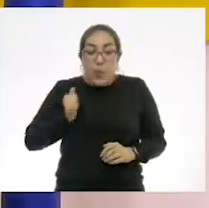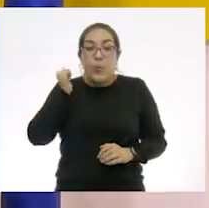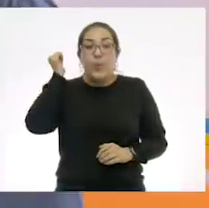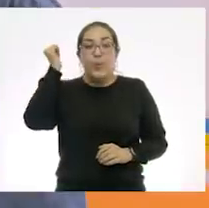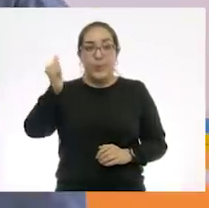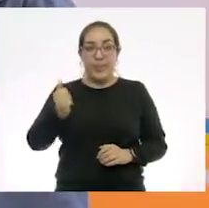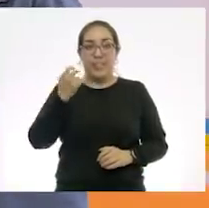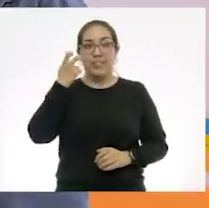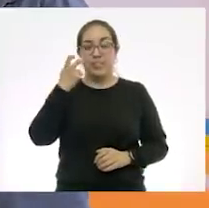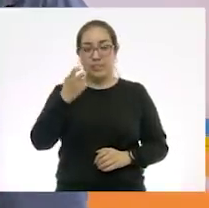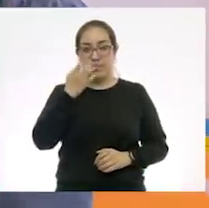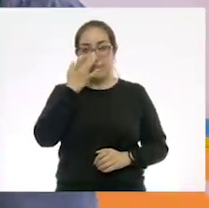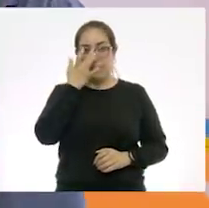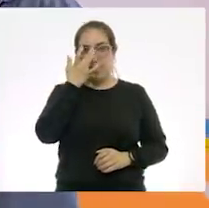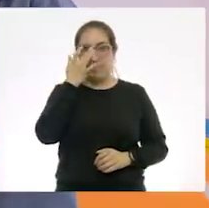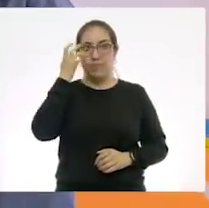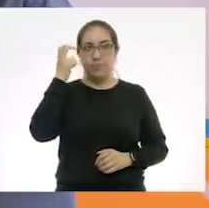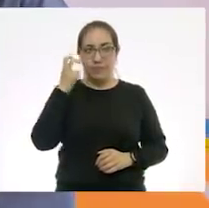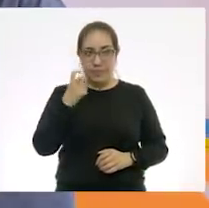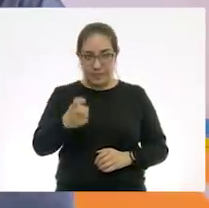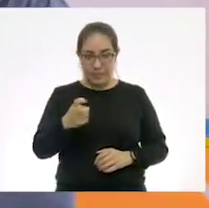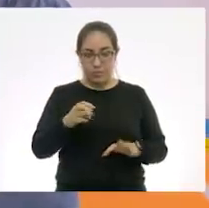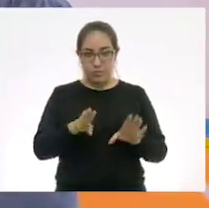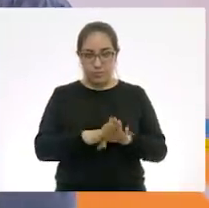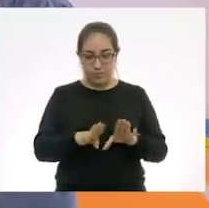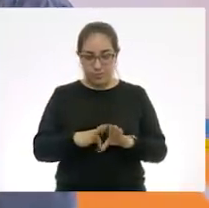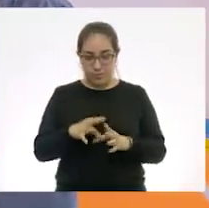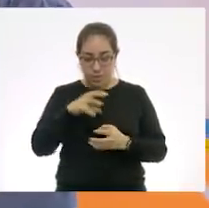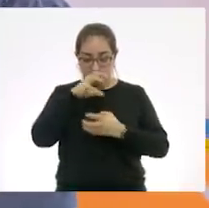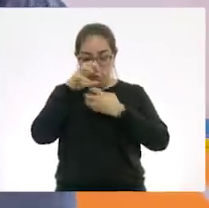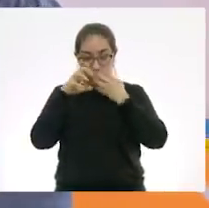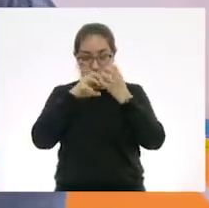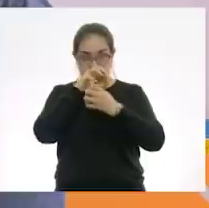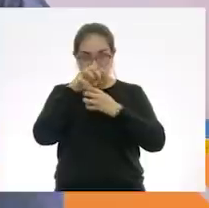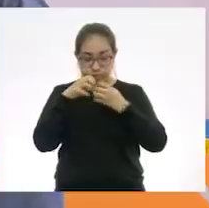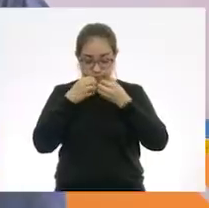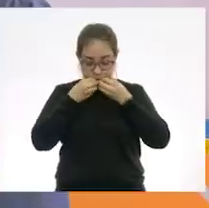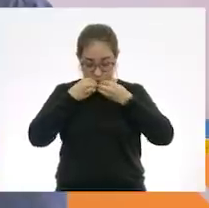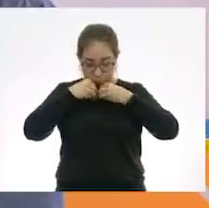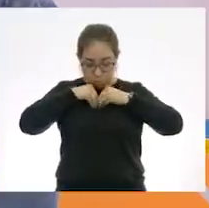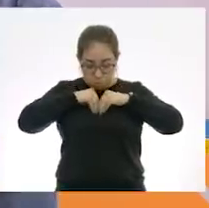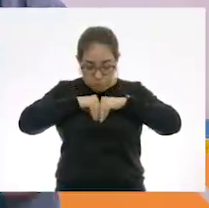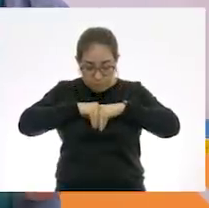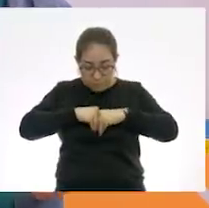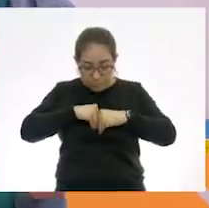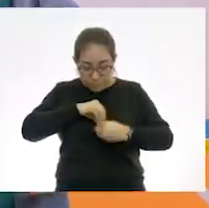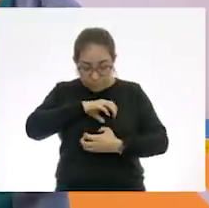Exacto. Entonces, ahí es donde transforma ese bolo alimenticio y lo pasa al...